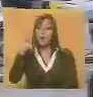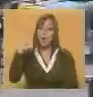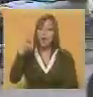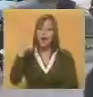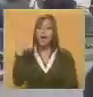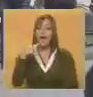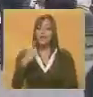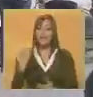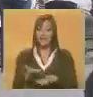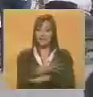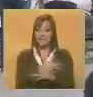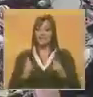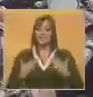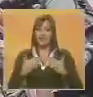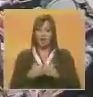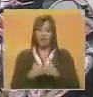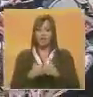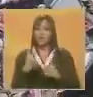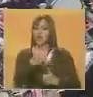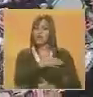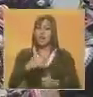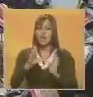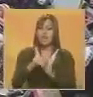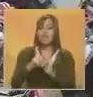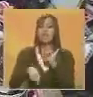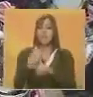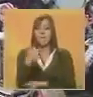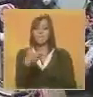donde vivía su novia. Se resistió al robo y le dispararon.